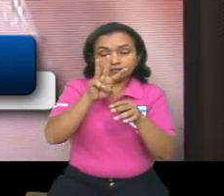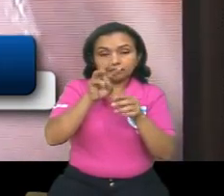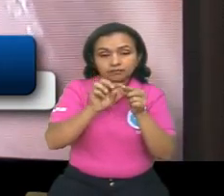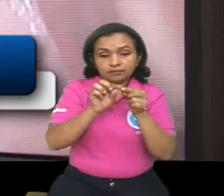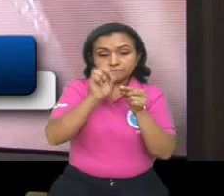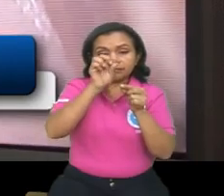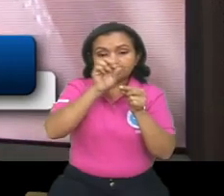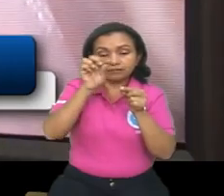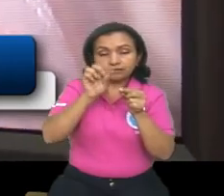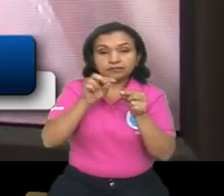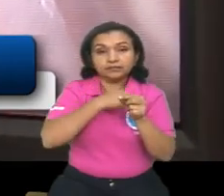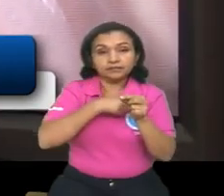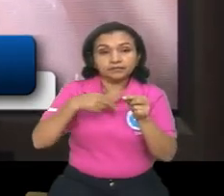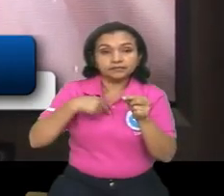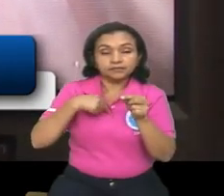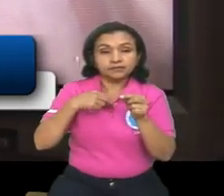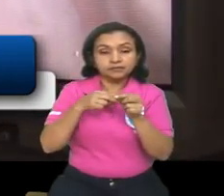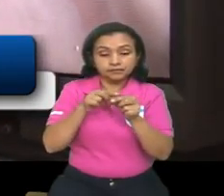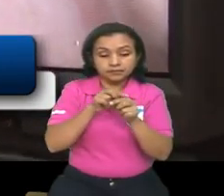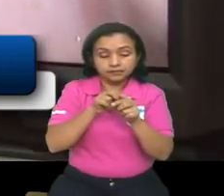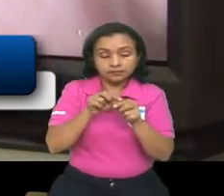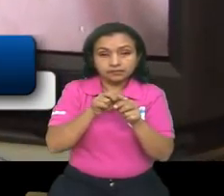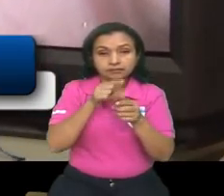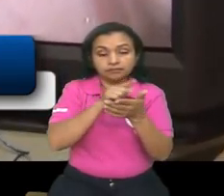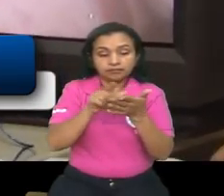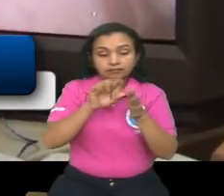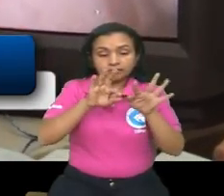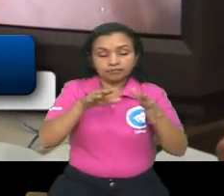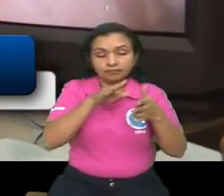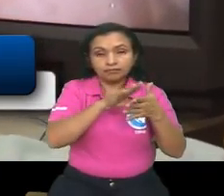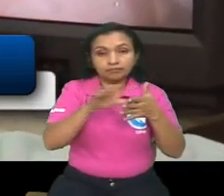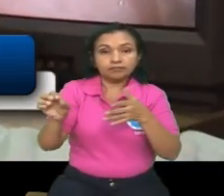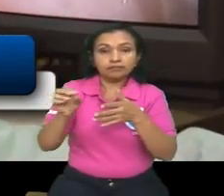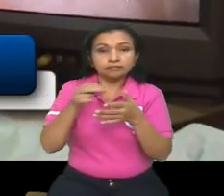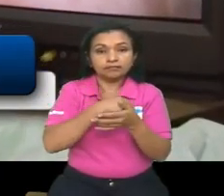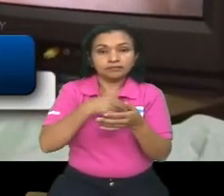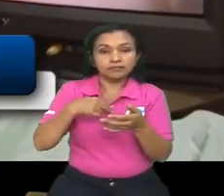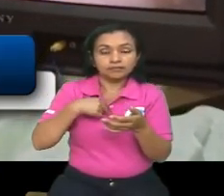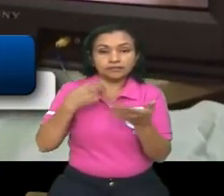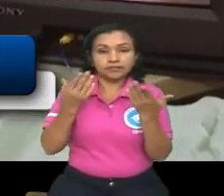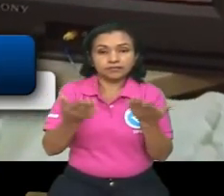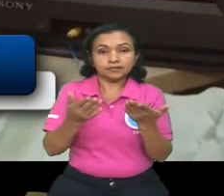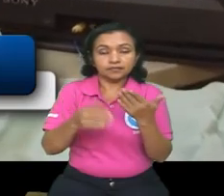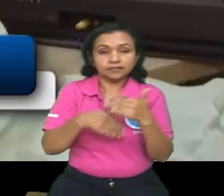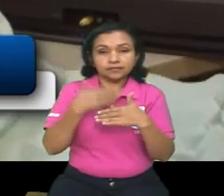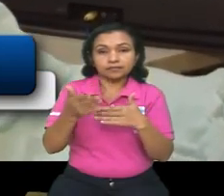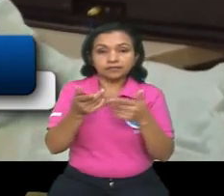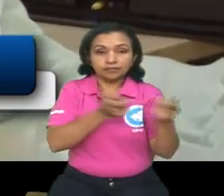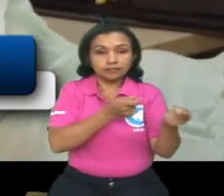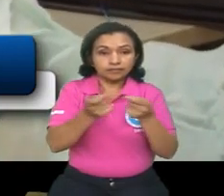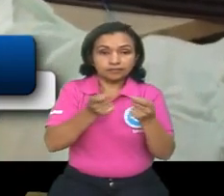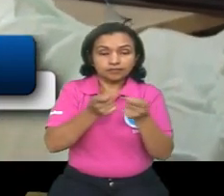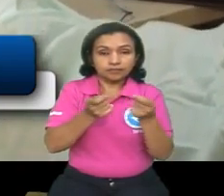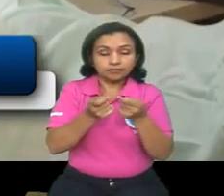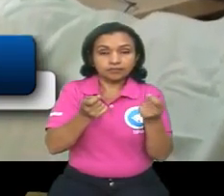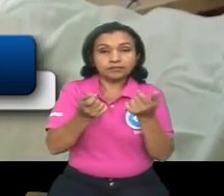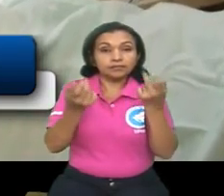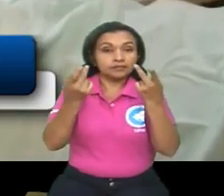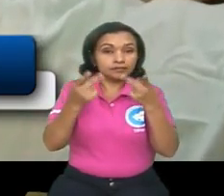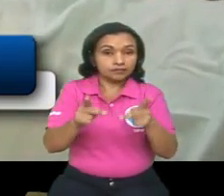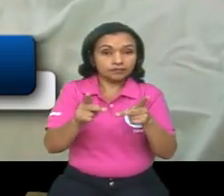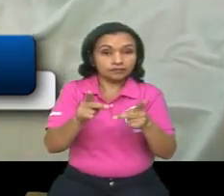a realizarse y se va a eliminar el tejido y se va a curar la paciente. Ese es el objetivo de realizar ese tipo de manejo. Mientras